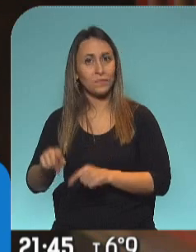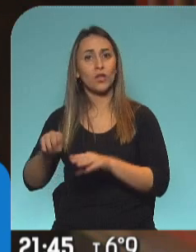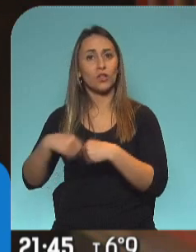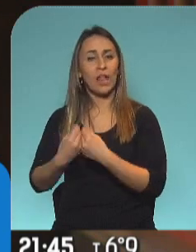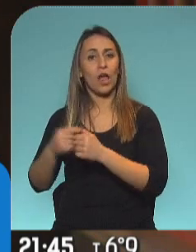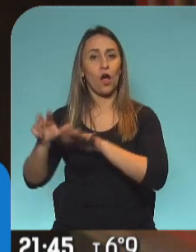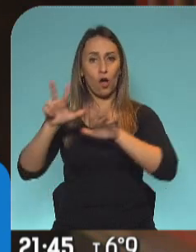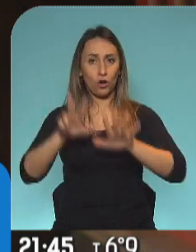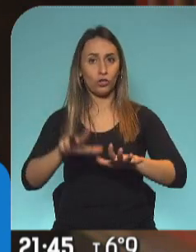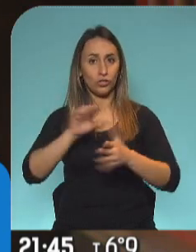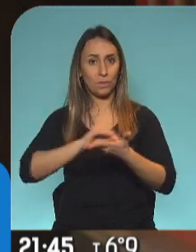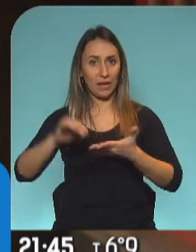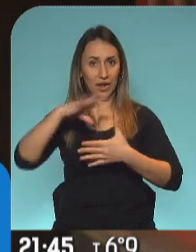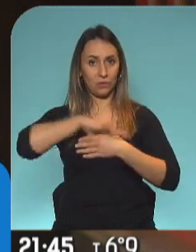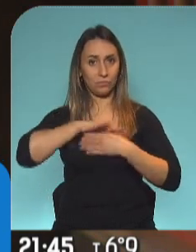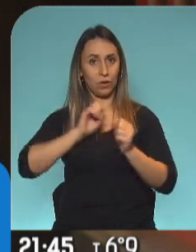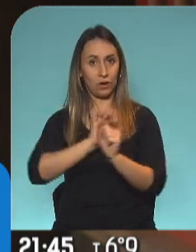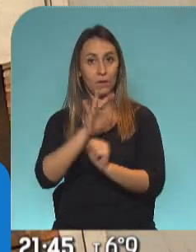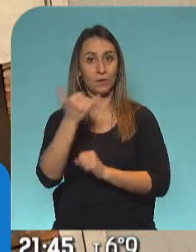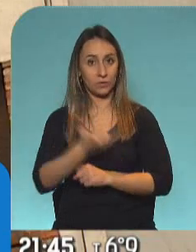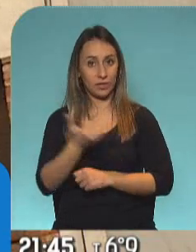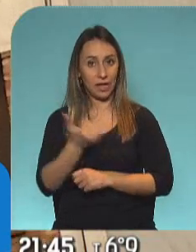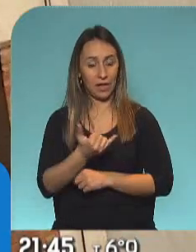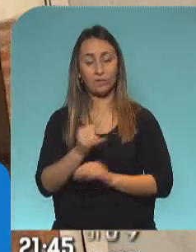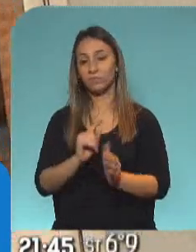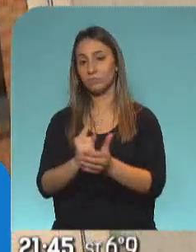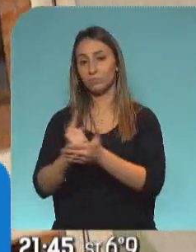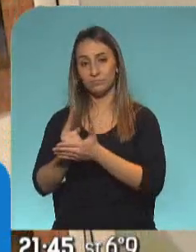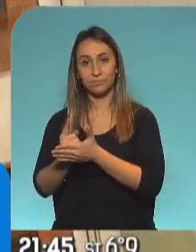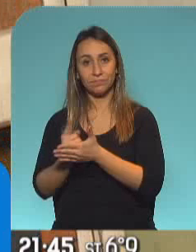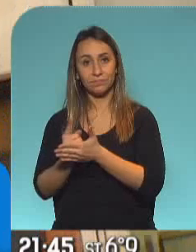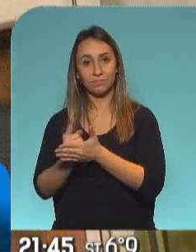empleadas con COVID positivo haciendo su resguardo,